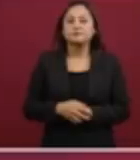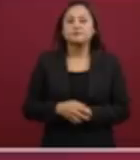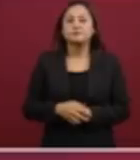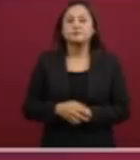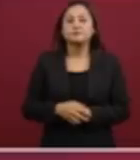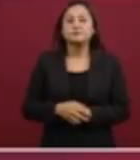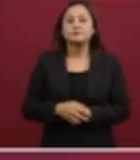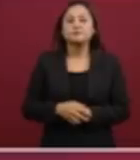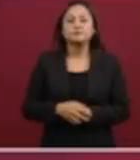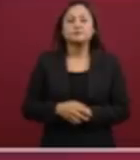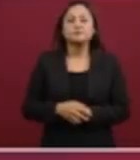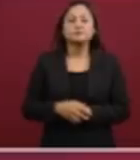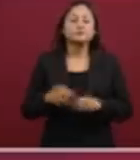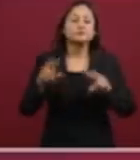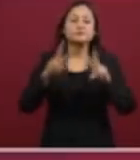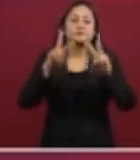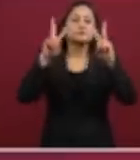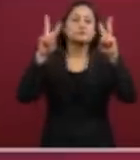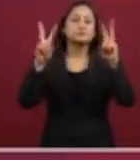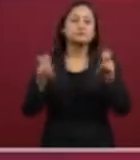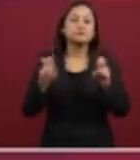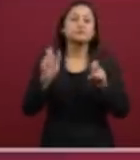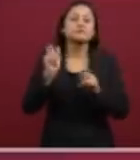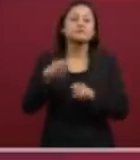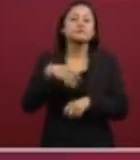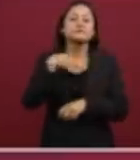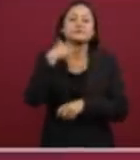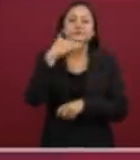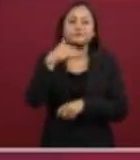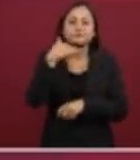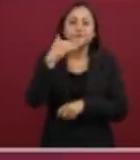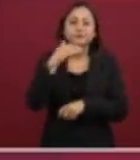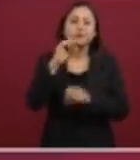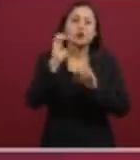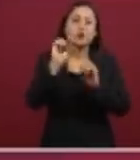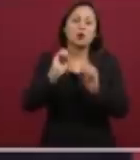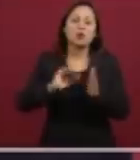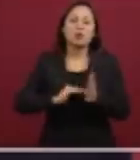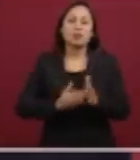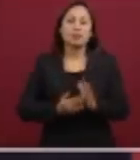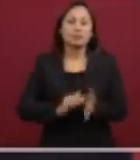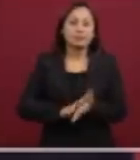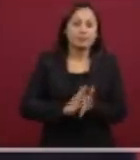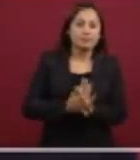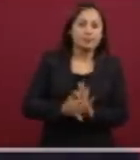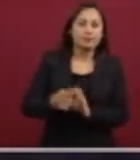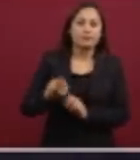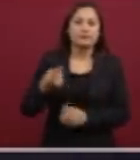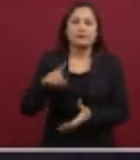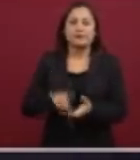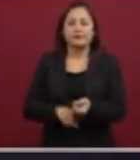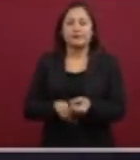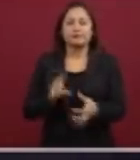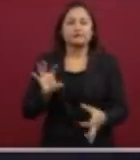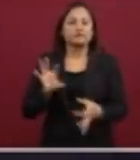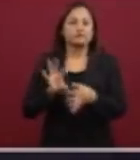acerca de la corrupción o la complicidad que